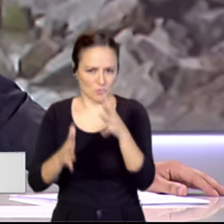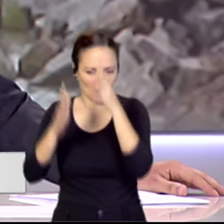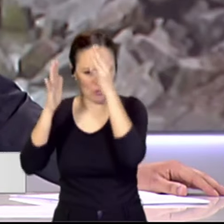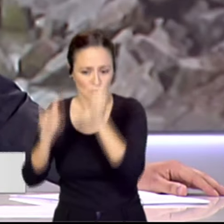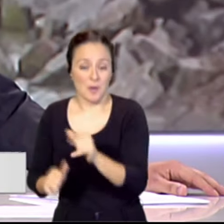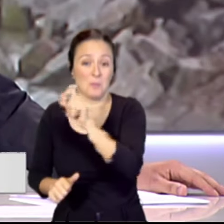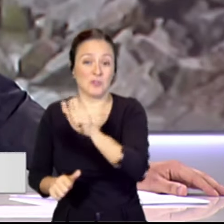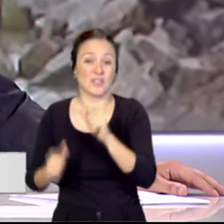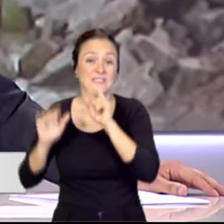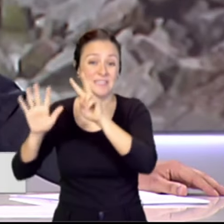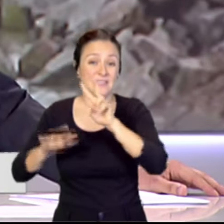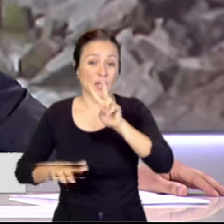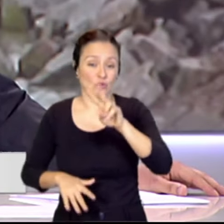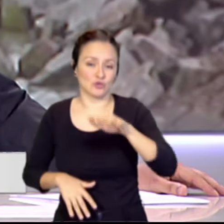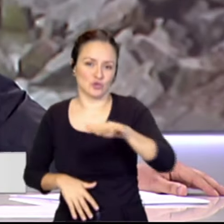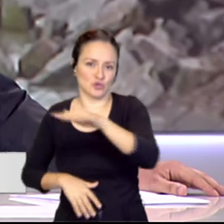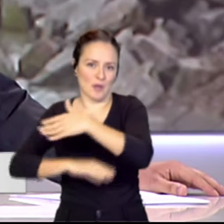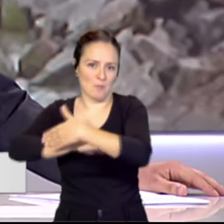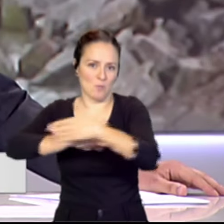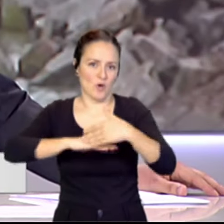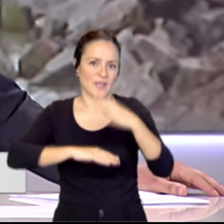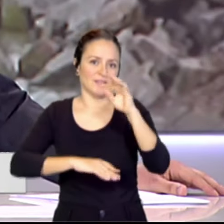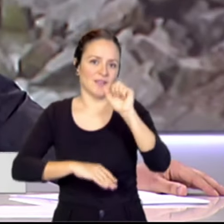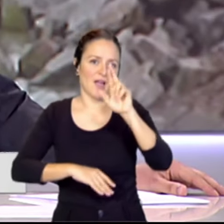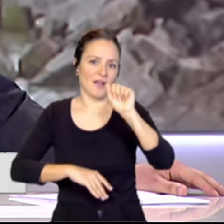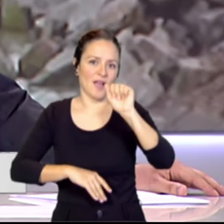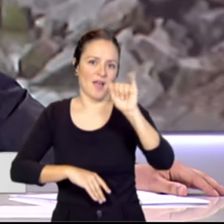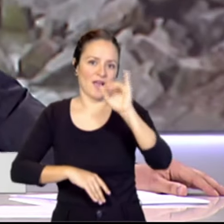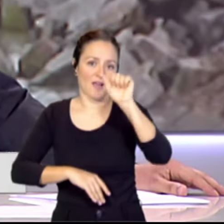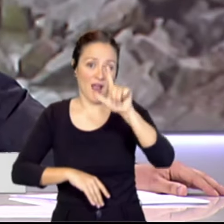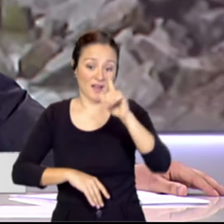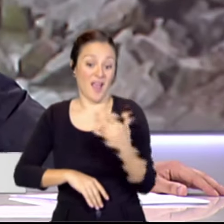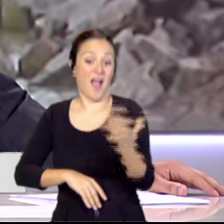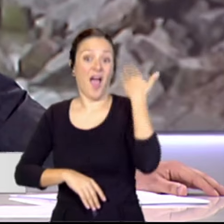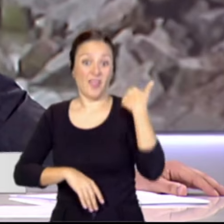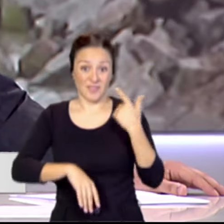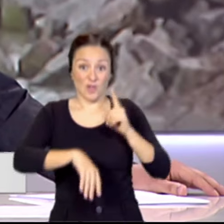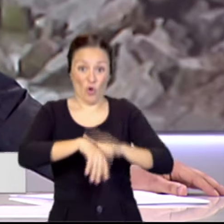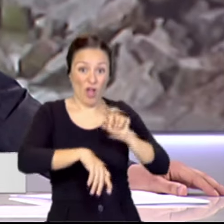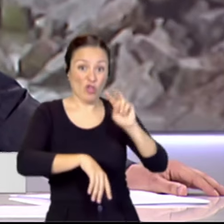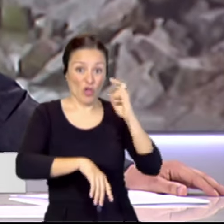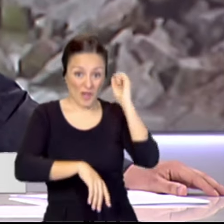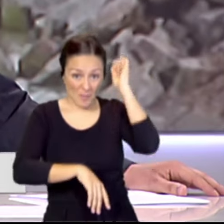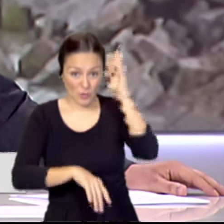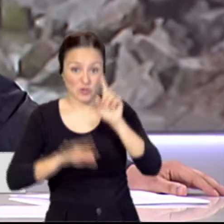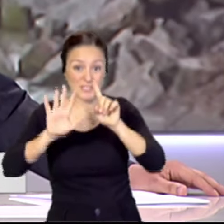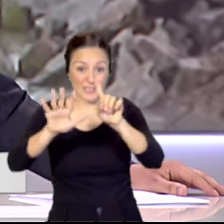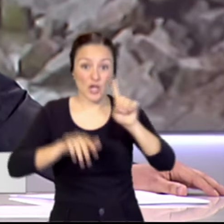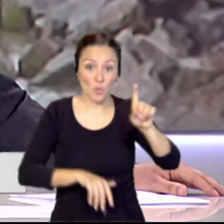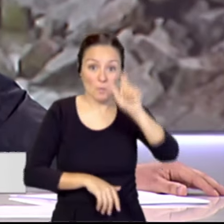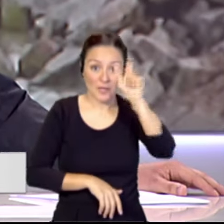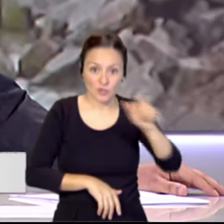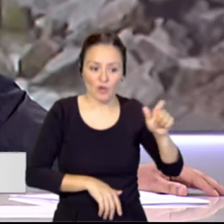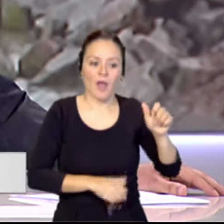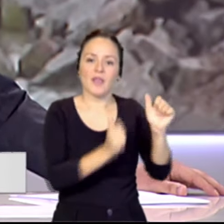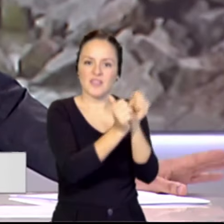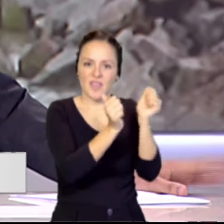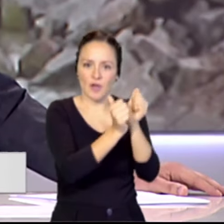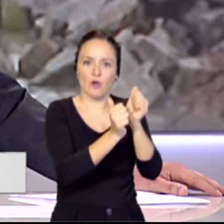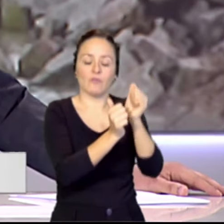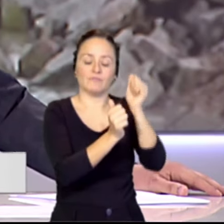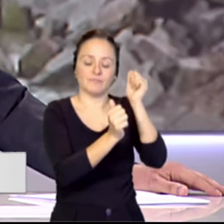llegaron al muelle de Gran tarajal antes sobre las 2 de la mañana llegaron 61 personas también a bordo de un cayuco a la restinga al sur del